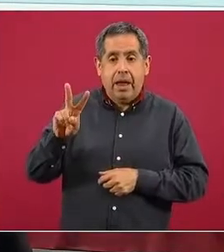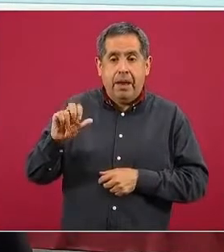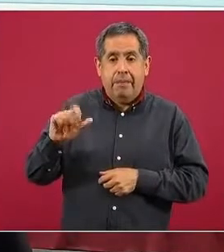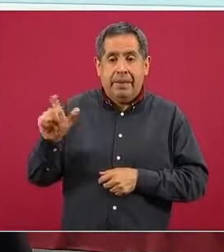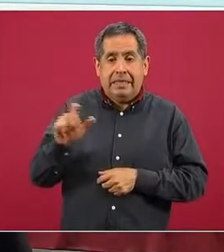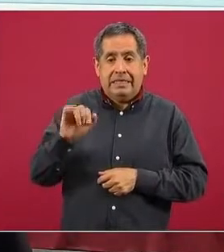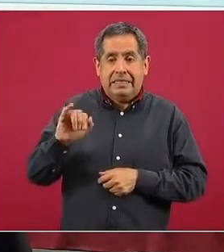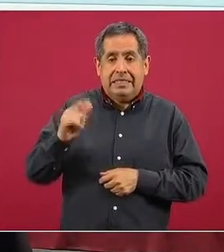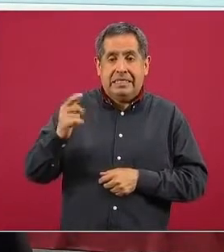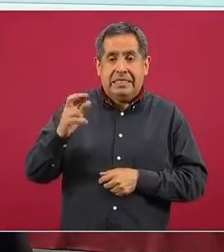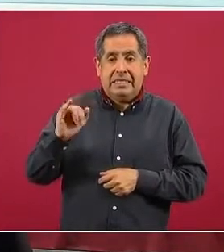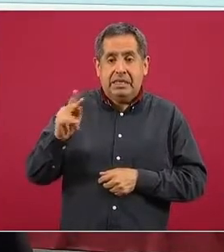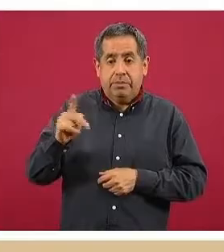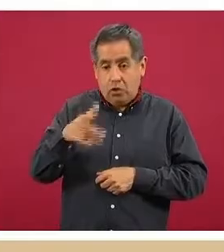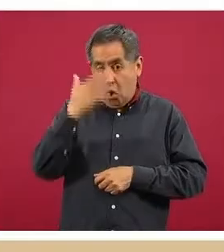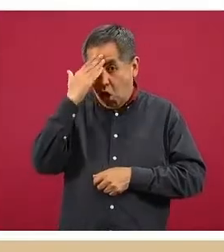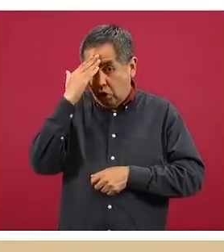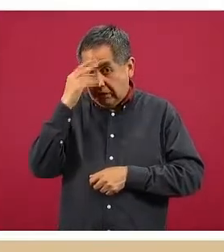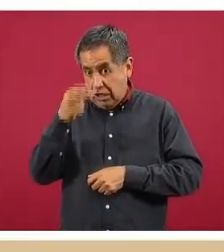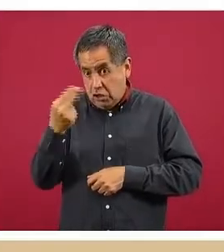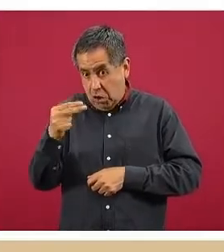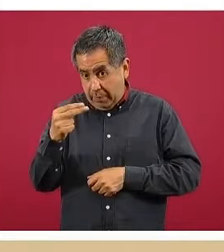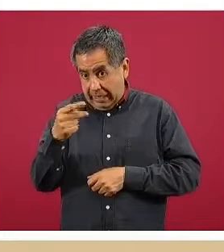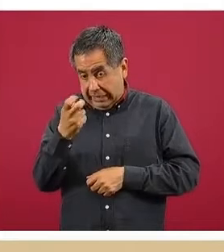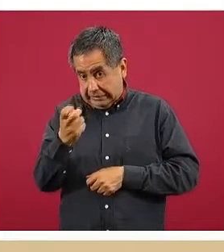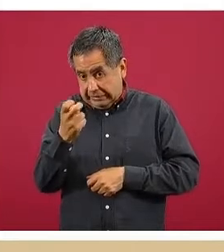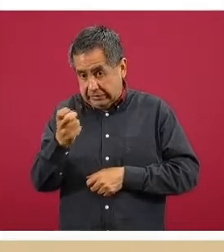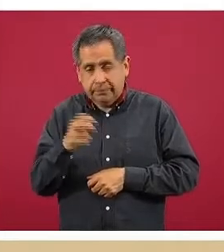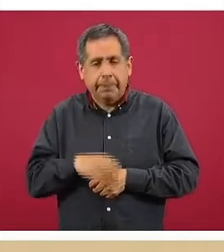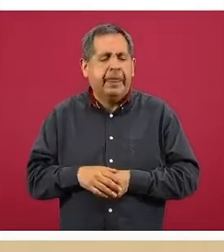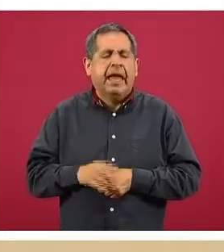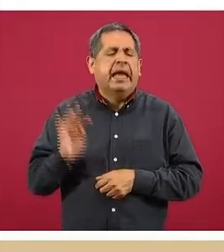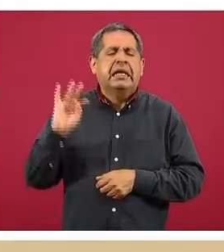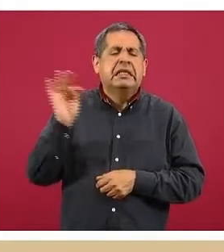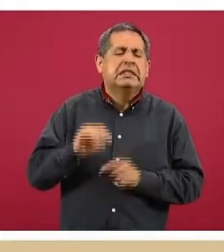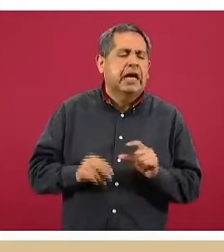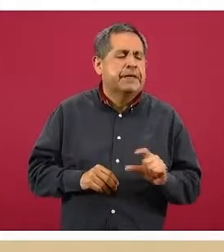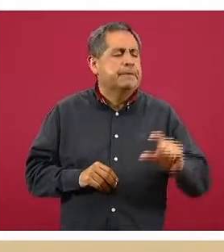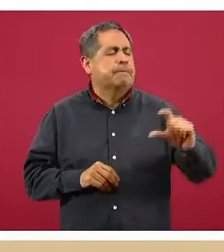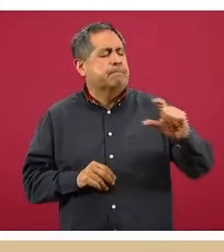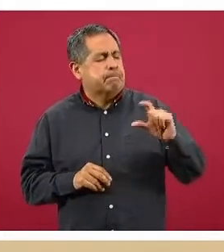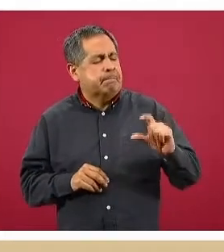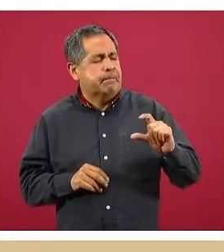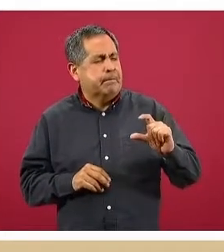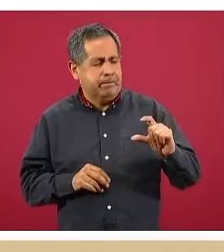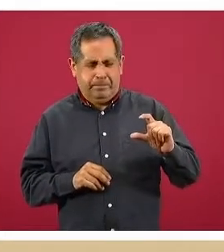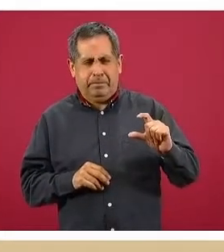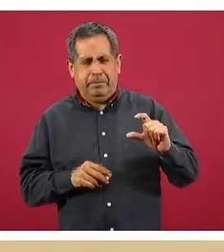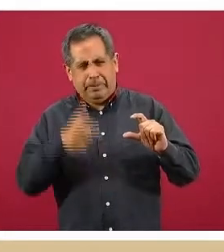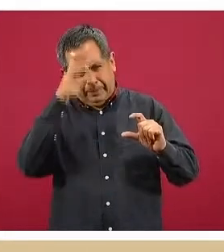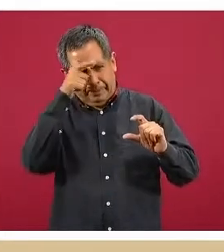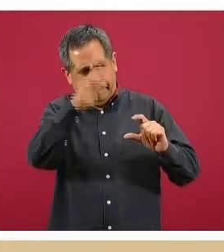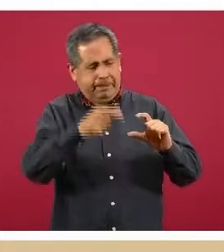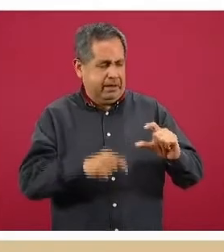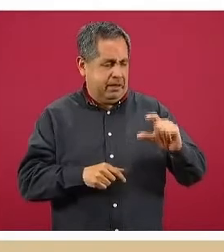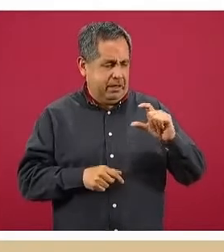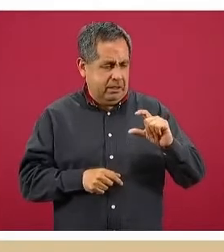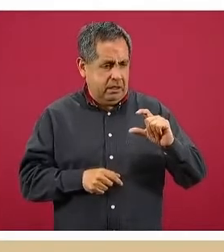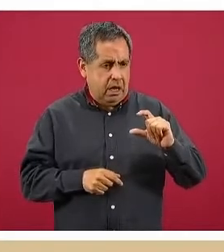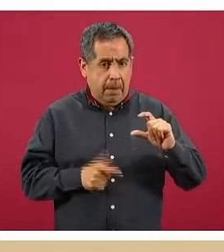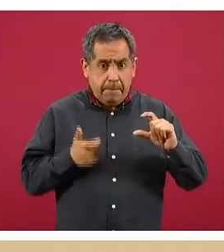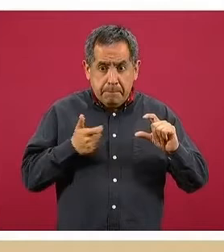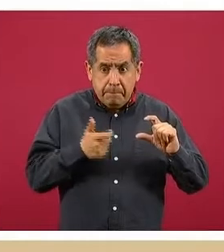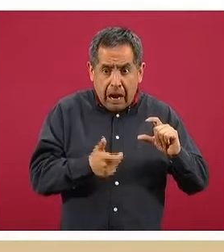Es importante que ustedes lo conozcan porque si ustedes le ofrecen Vaxigrip en alguna unidad de salud y le